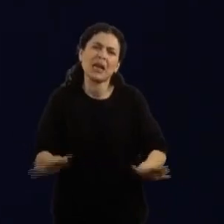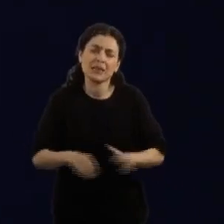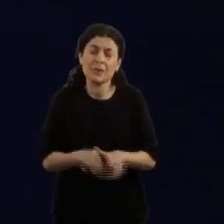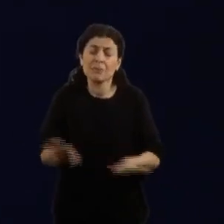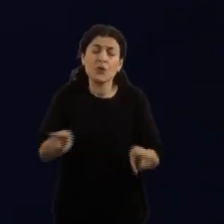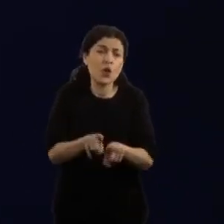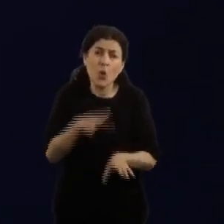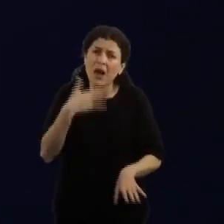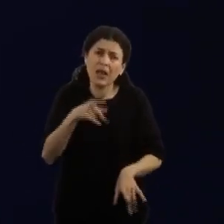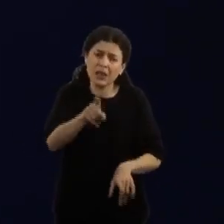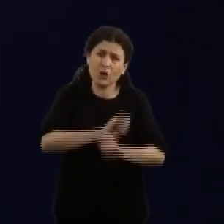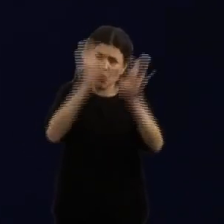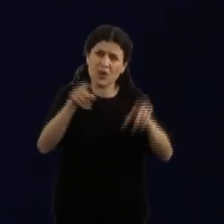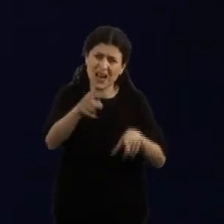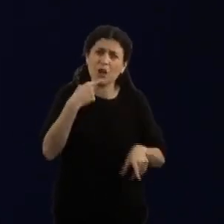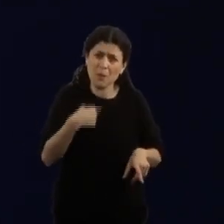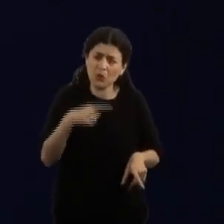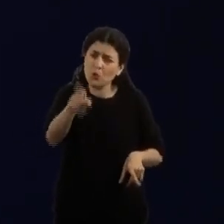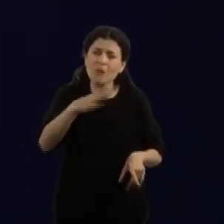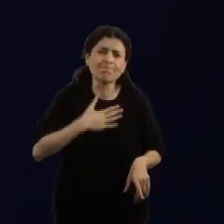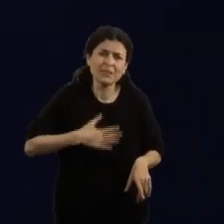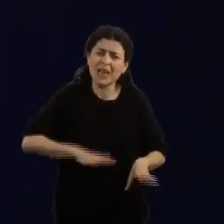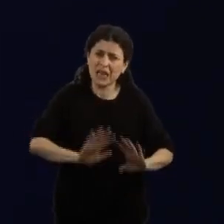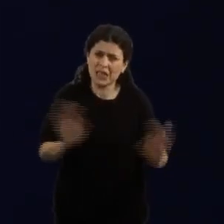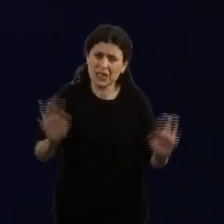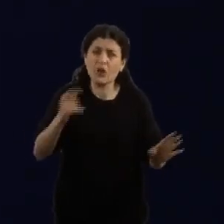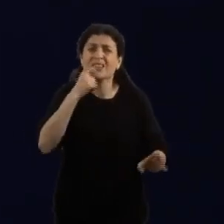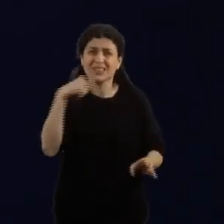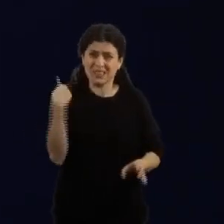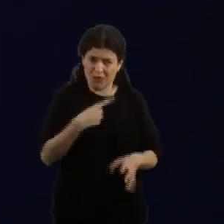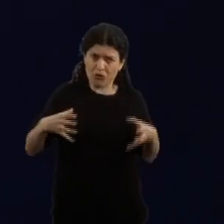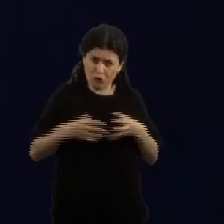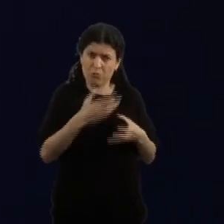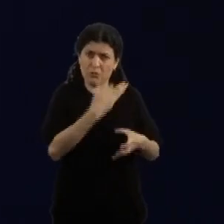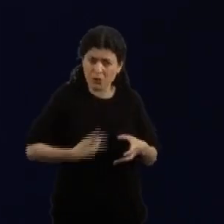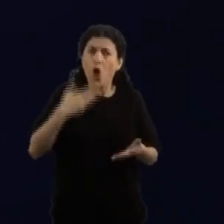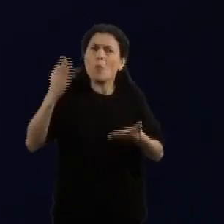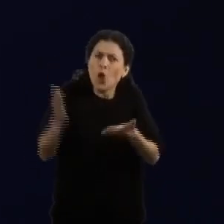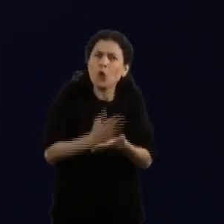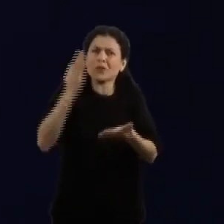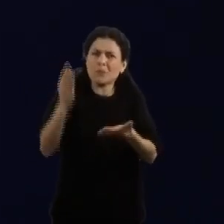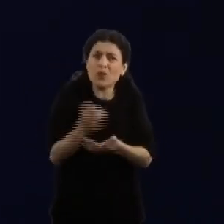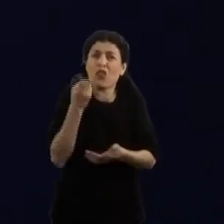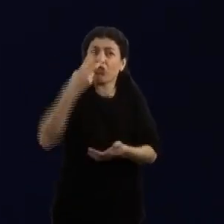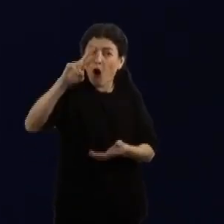entiendo el punto, pero quédate tranquilo que si nosotros hubiésemos emitido más que Sergio Massa,